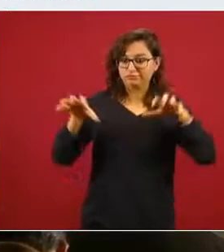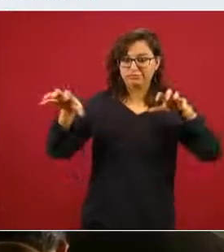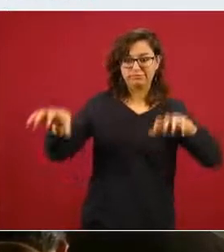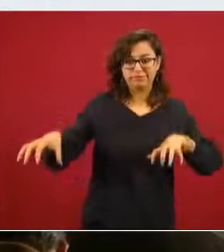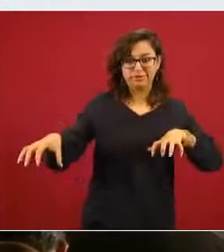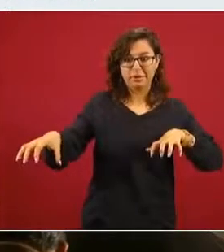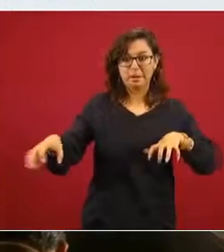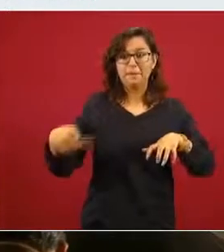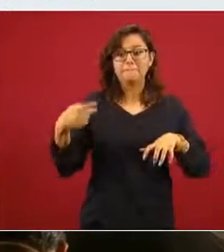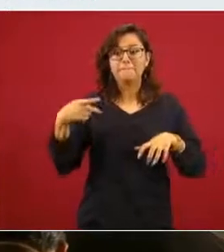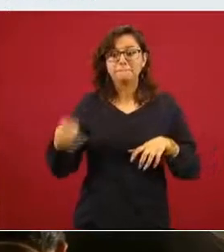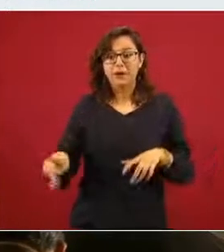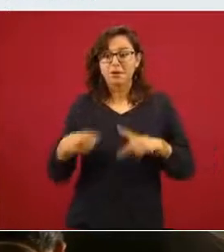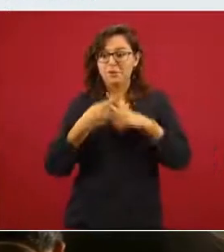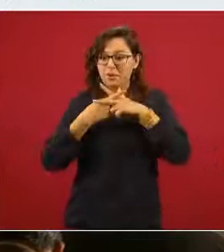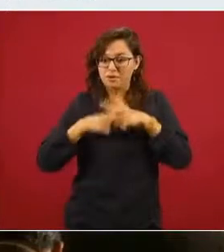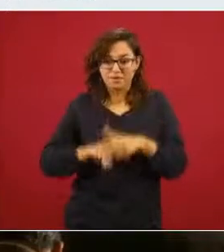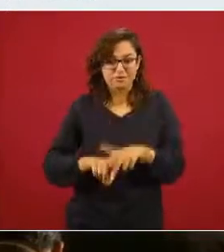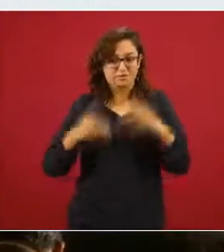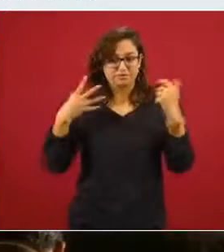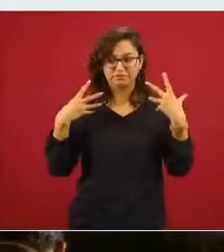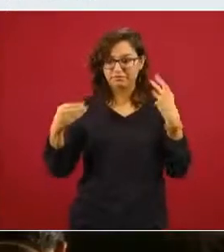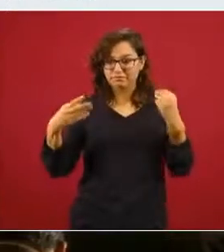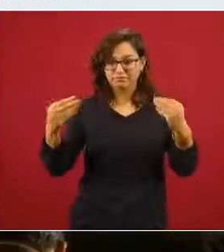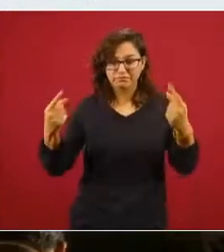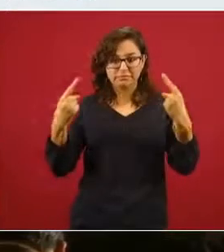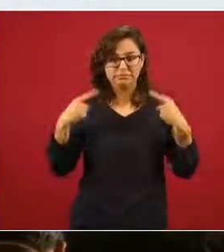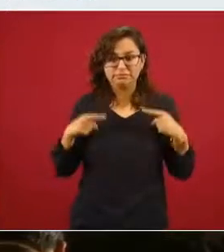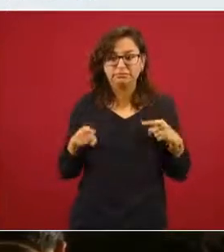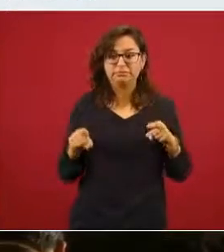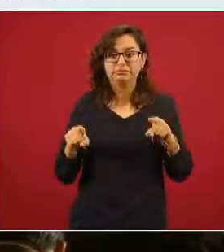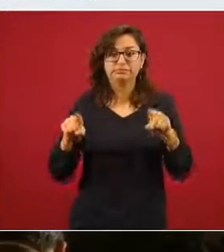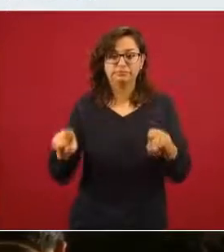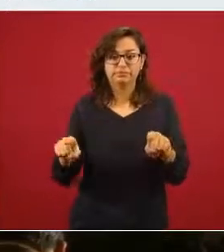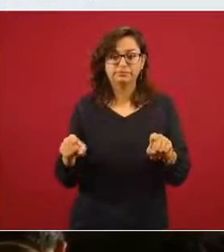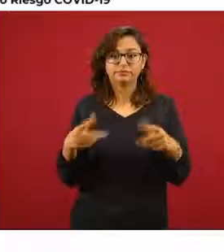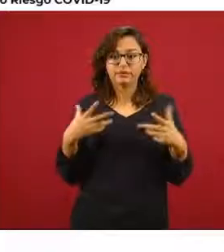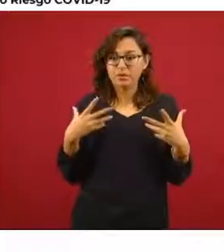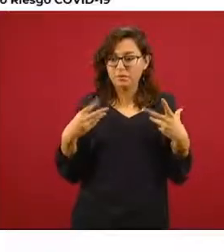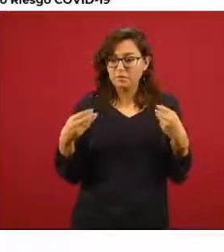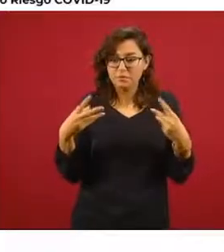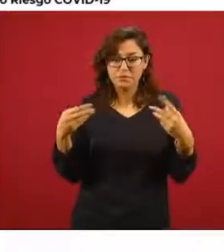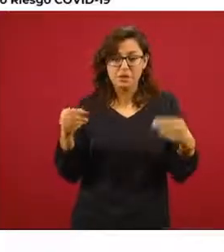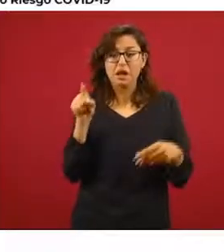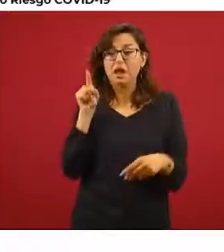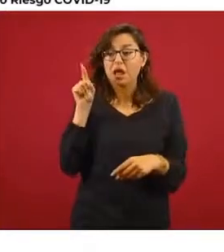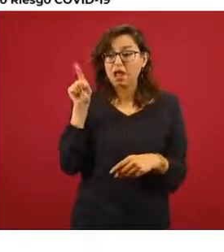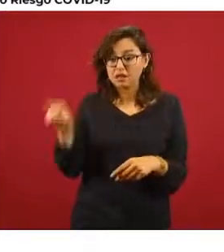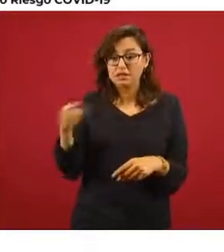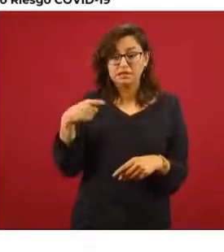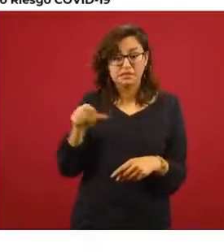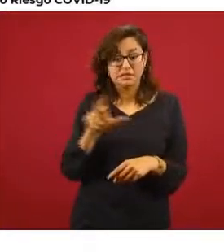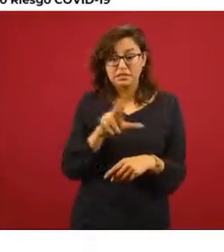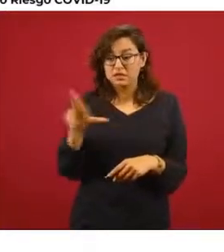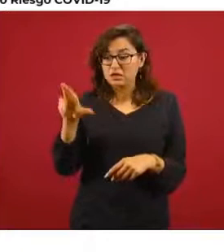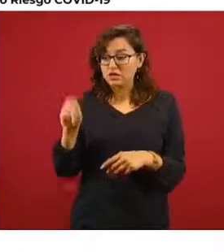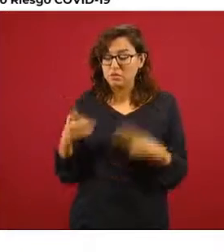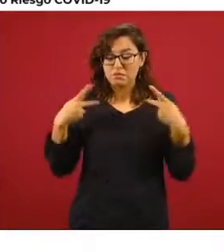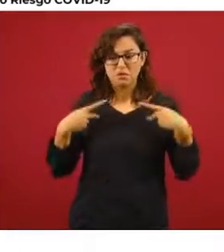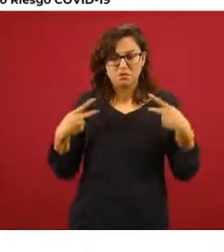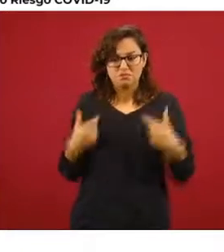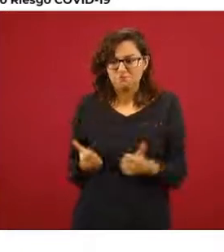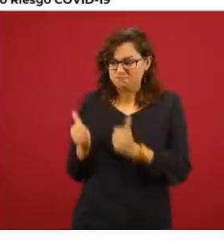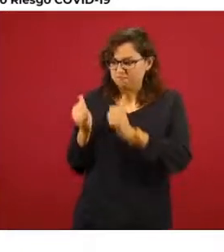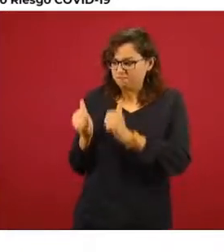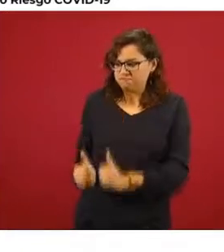distinta, tuvo un ascenso de la curva epidémica, fue un estado que ejerció la más importante reducción de la movilidad, y